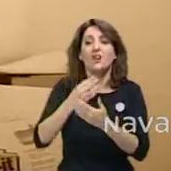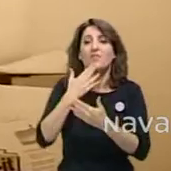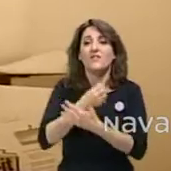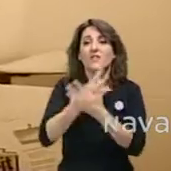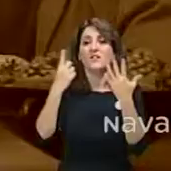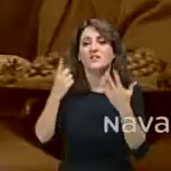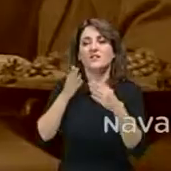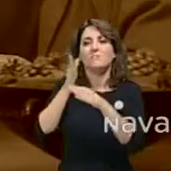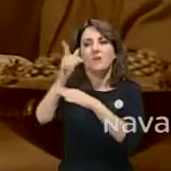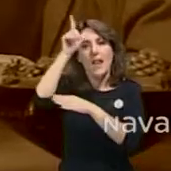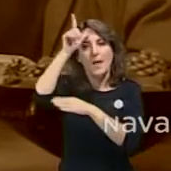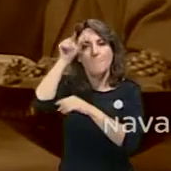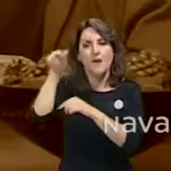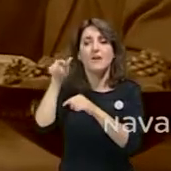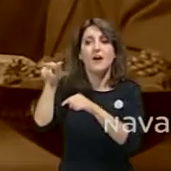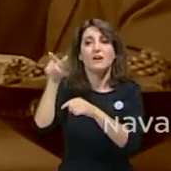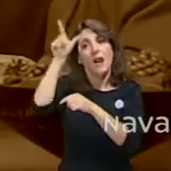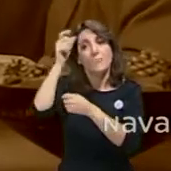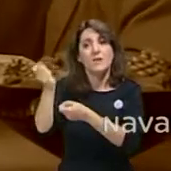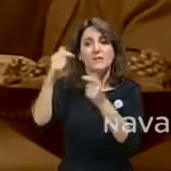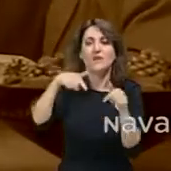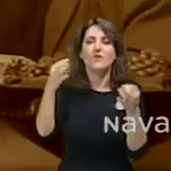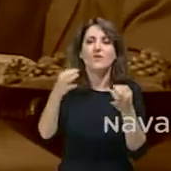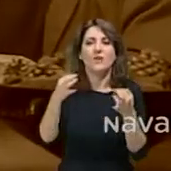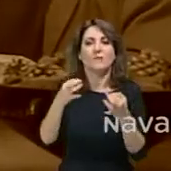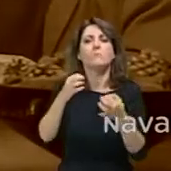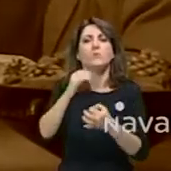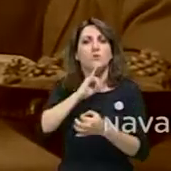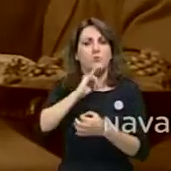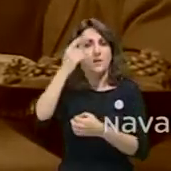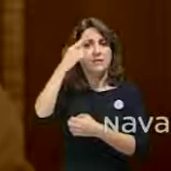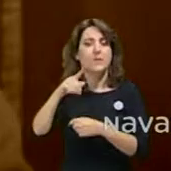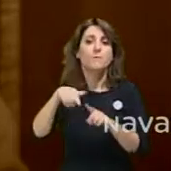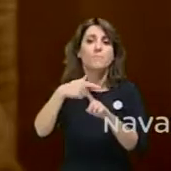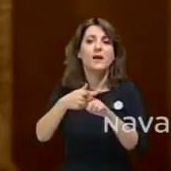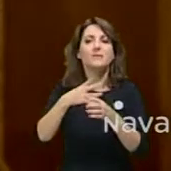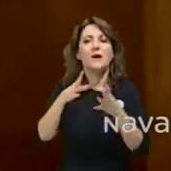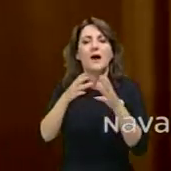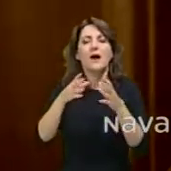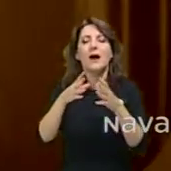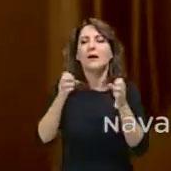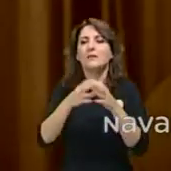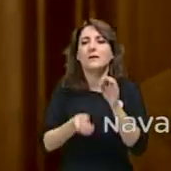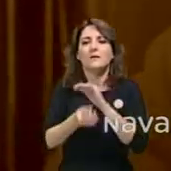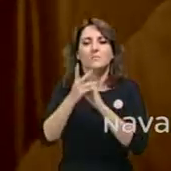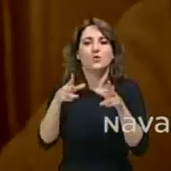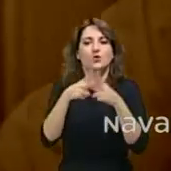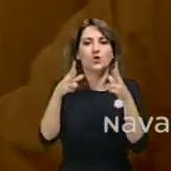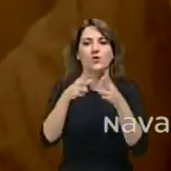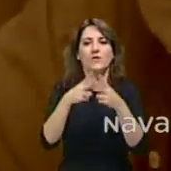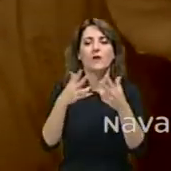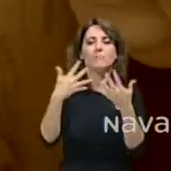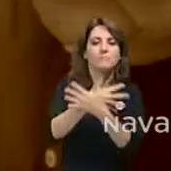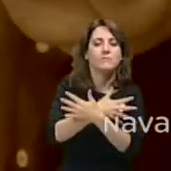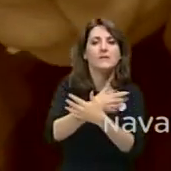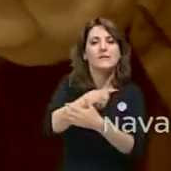trajo el idioma y las ganas de crear una sociedad hispano-alemana en la zona norte de España. Lo consiguió y ahora, a sus 70